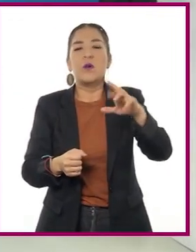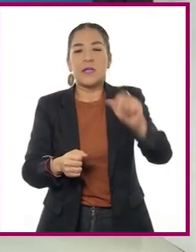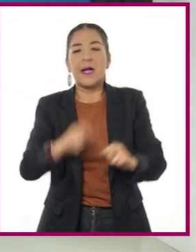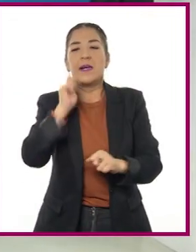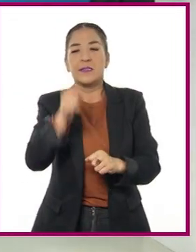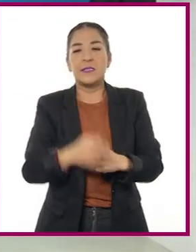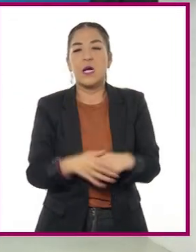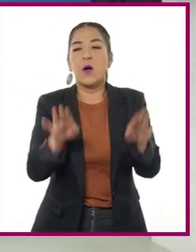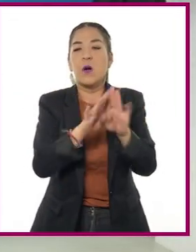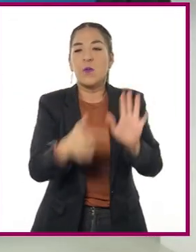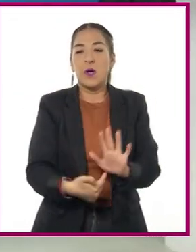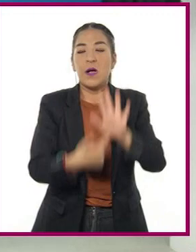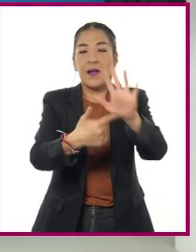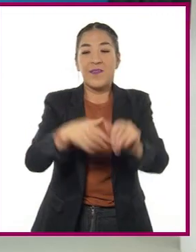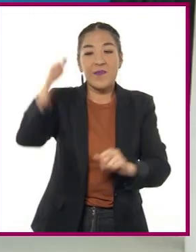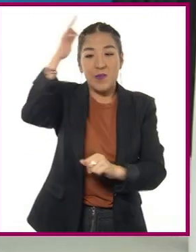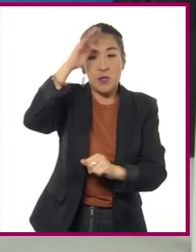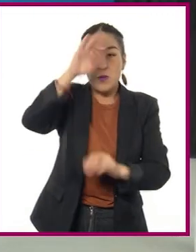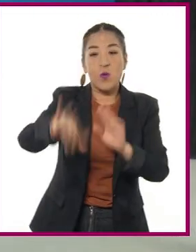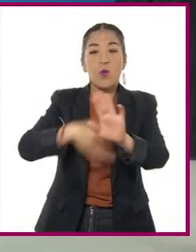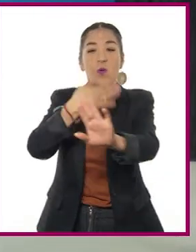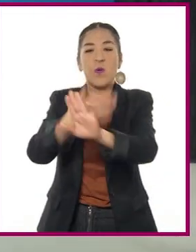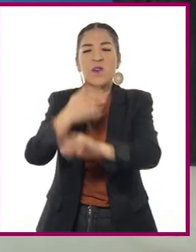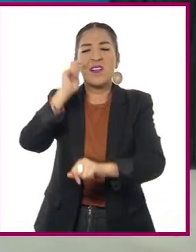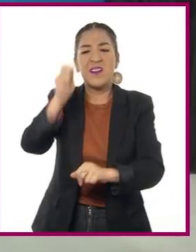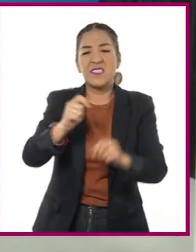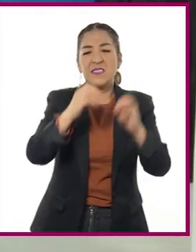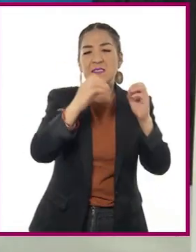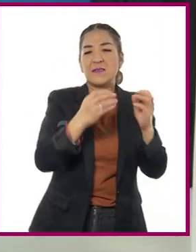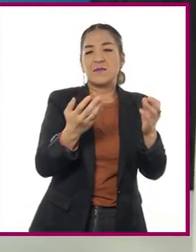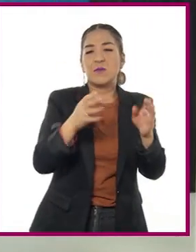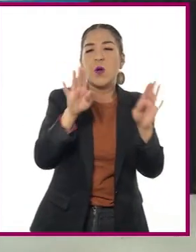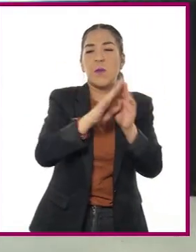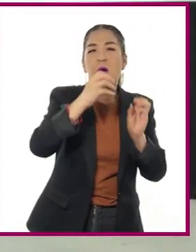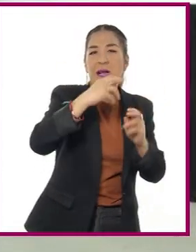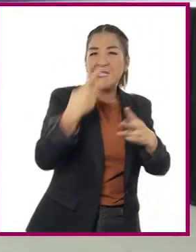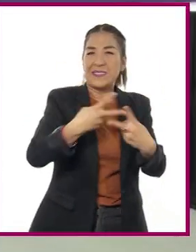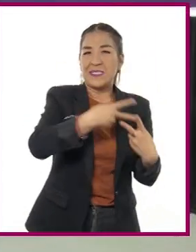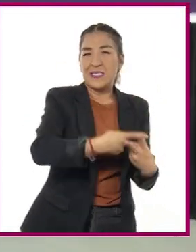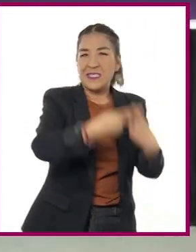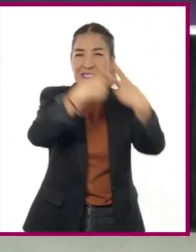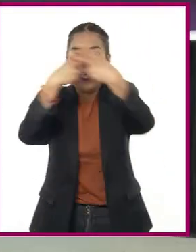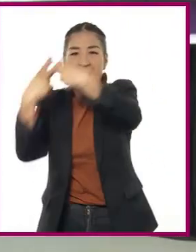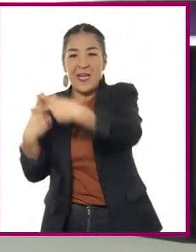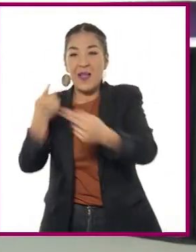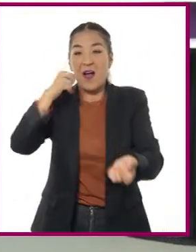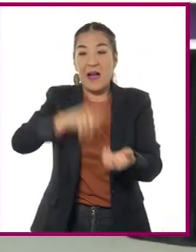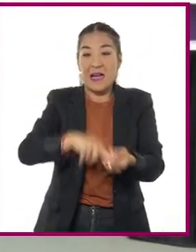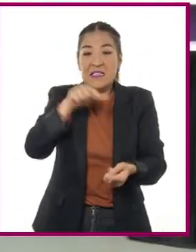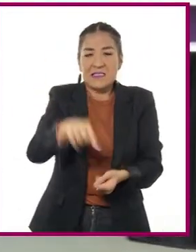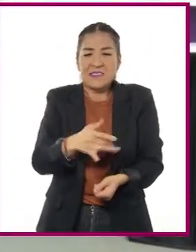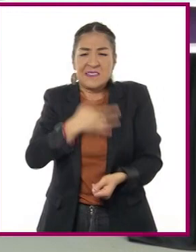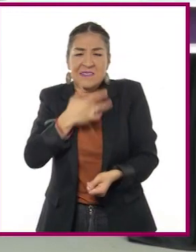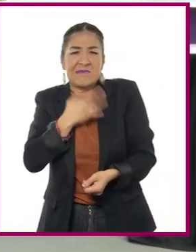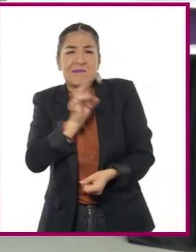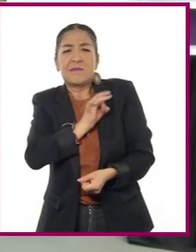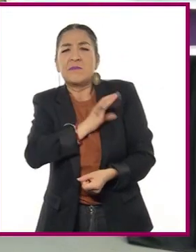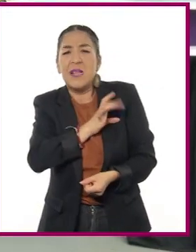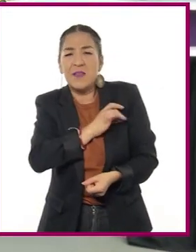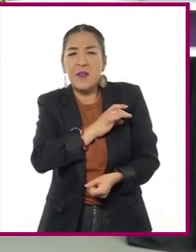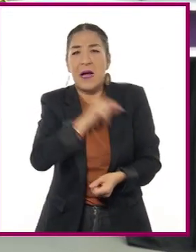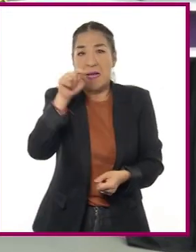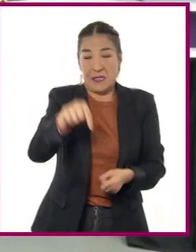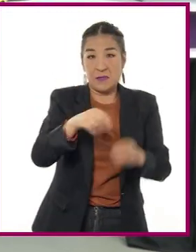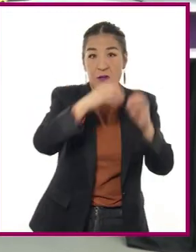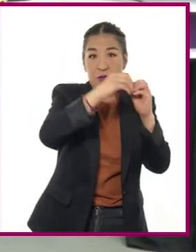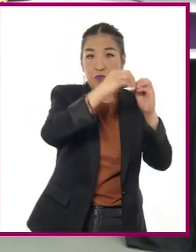Manifiesto filosófico contra los cometas despojados del imperio que tenían sobre los tímidos, que los